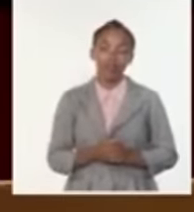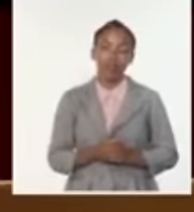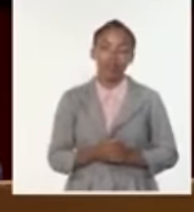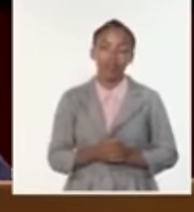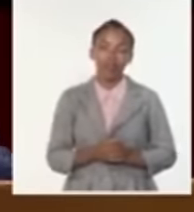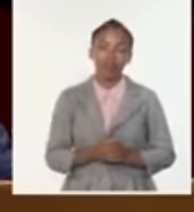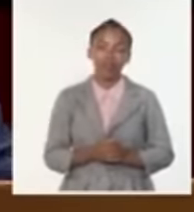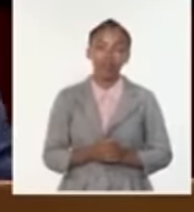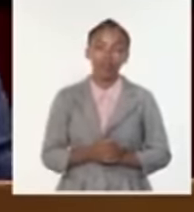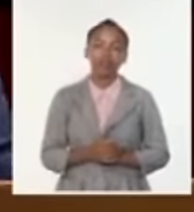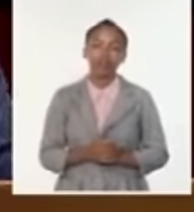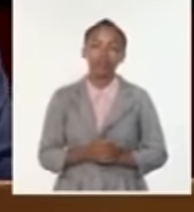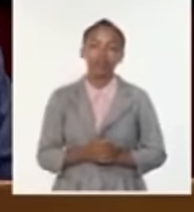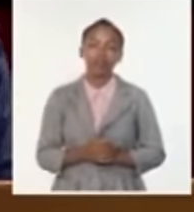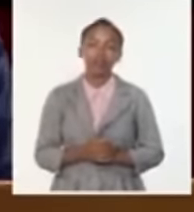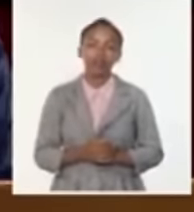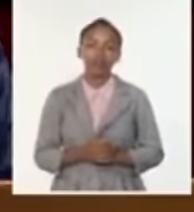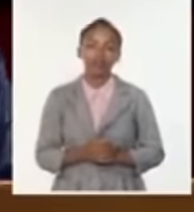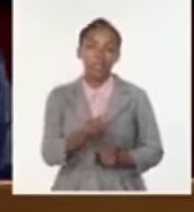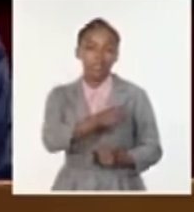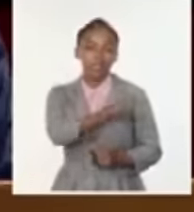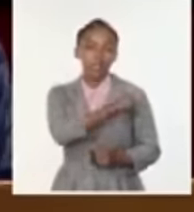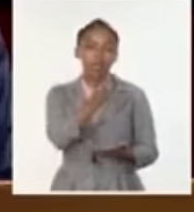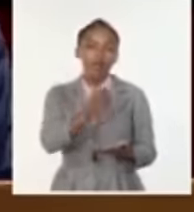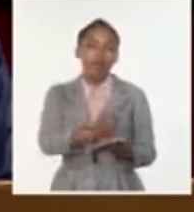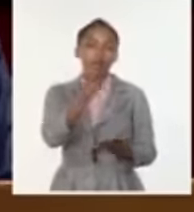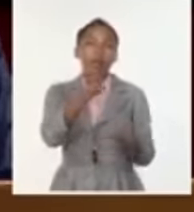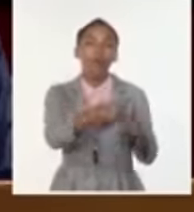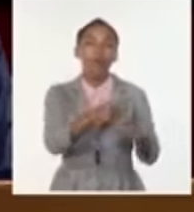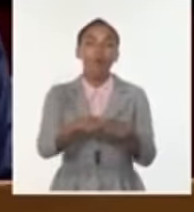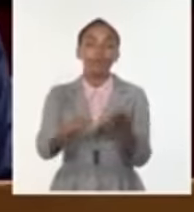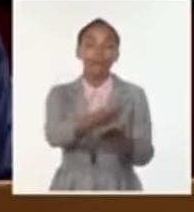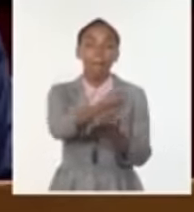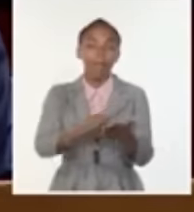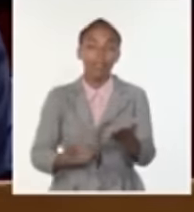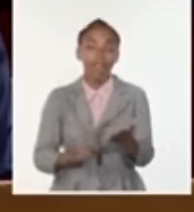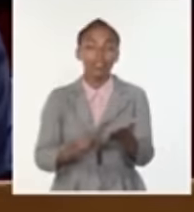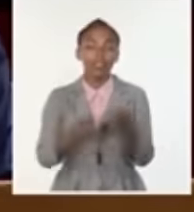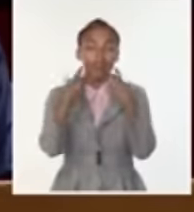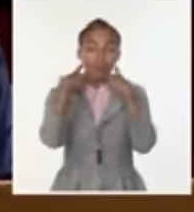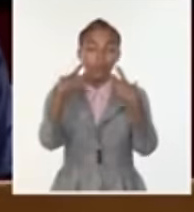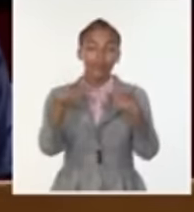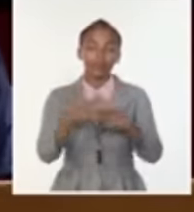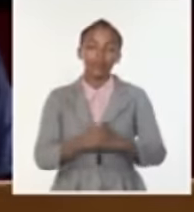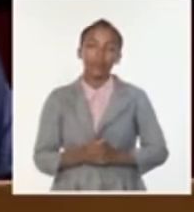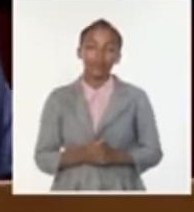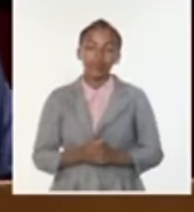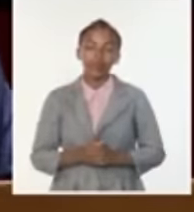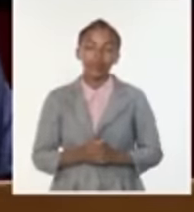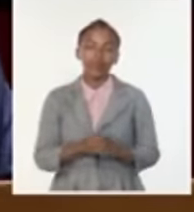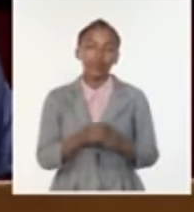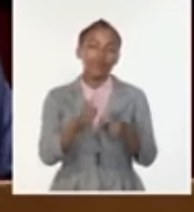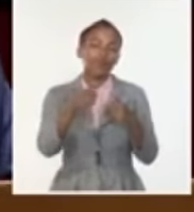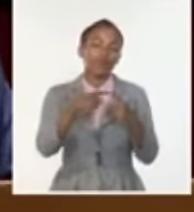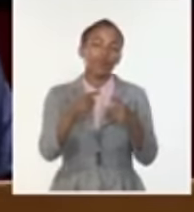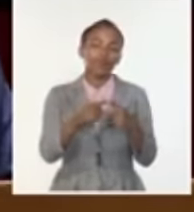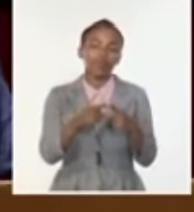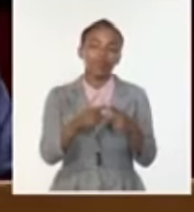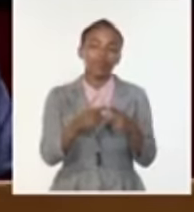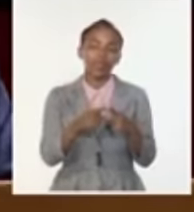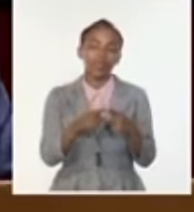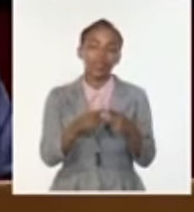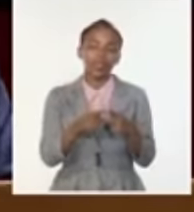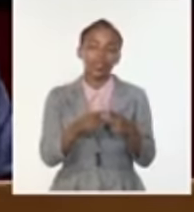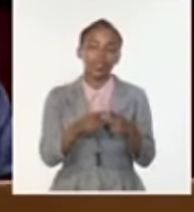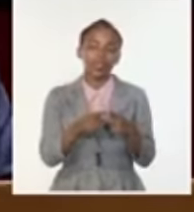Se han aprobado recientemente otras medidas puntuales, tales como establecer el pago de aranceles